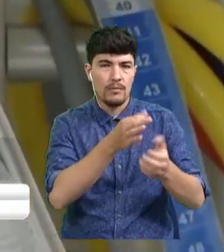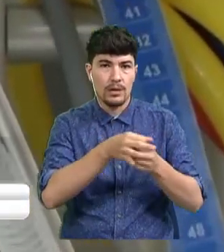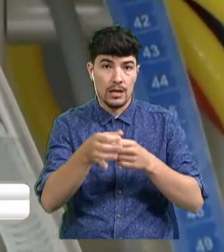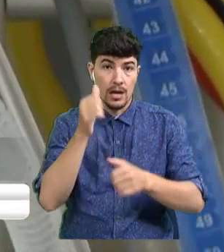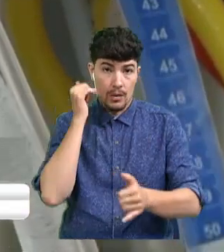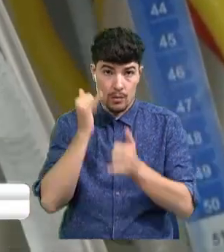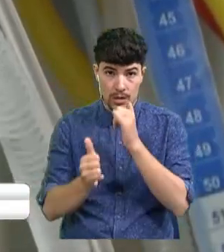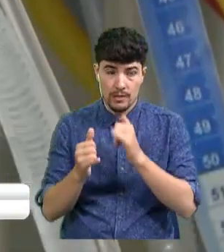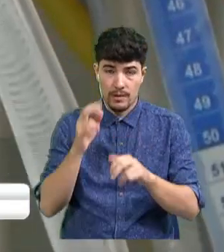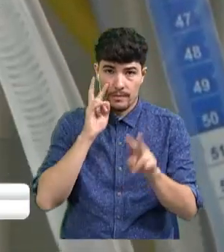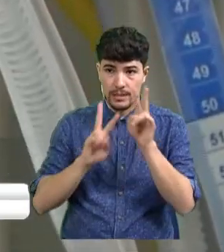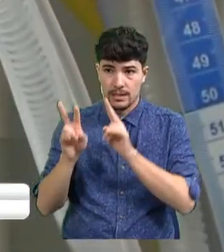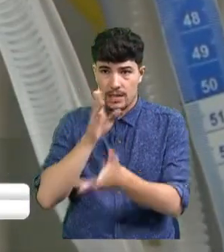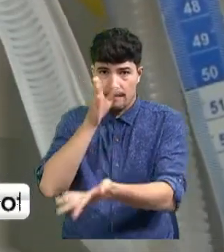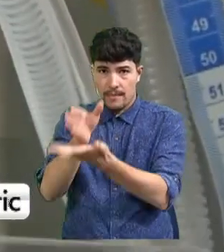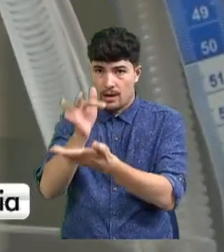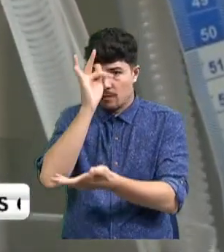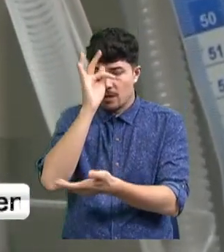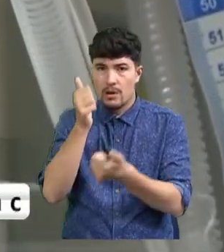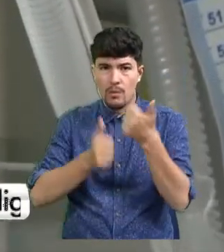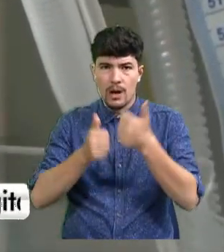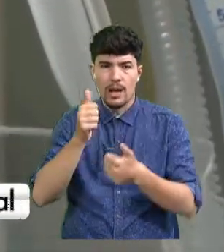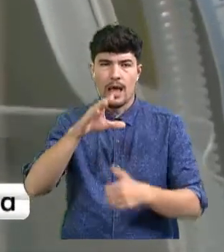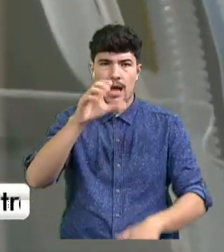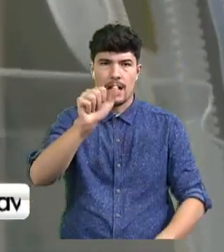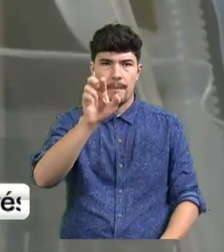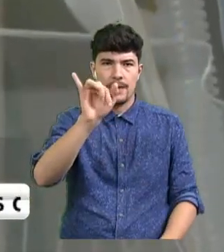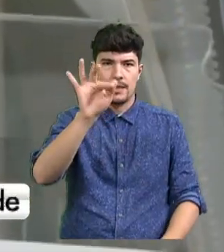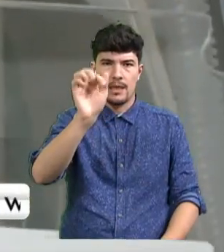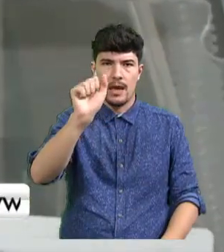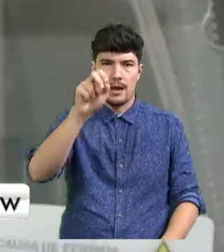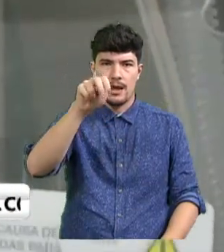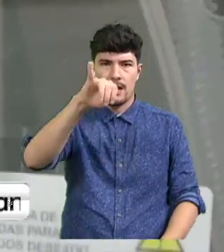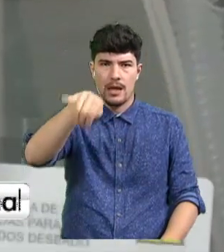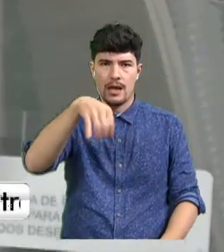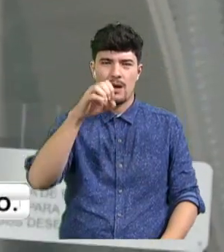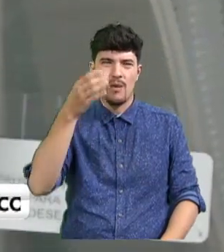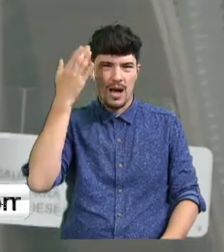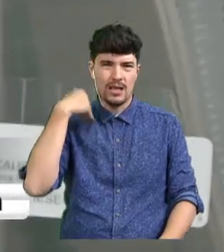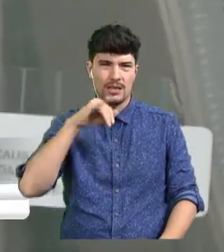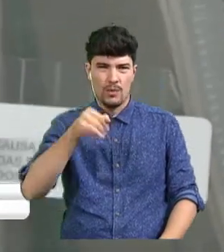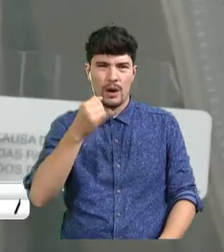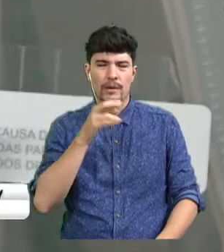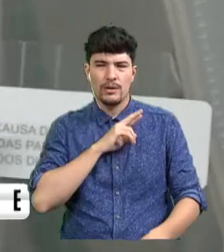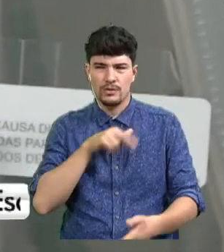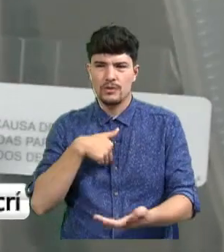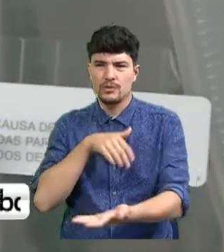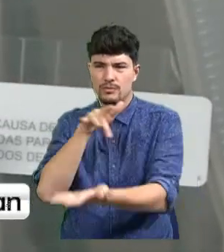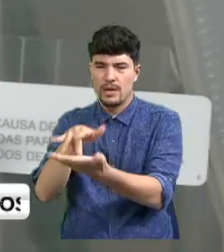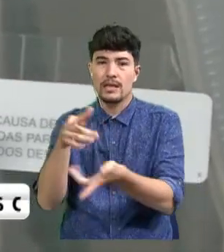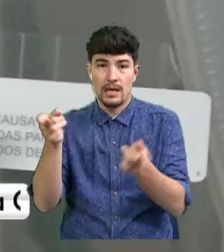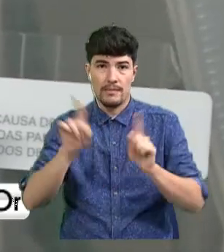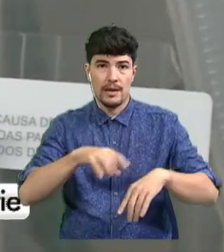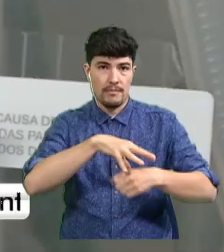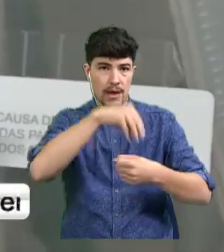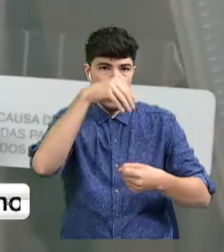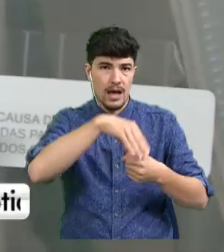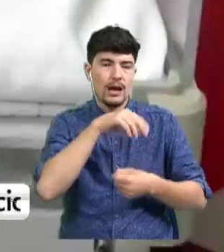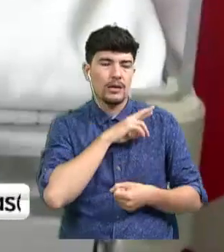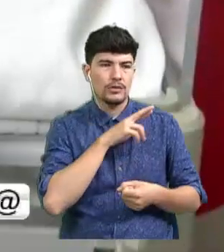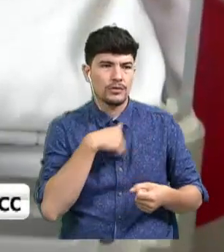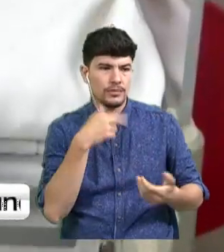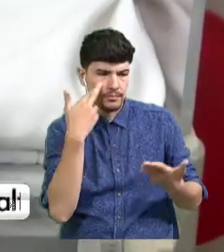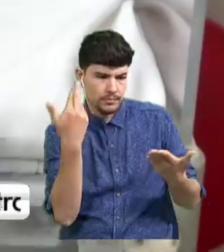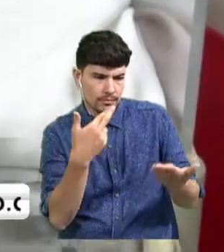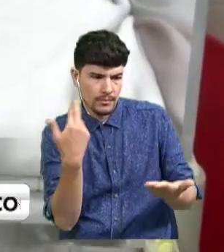visita a un hospital fue al de Capitanejo, el día jueves, que estuvimos en Capitanejo y en Málaga, donde supervisábamos la